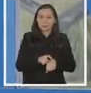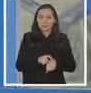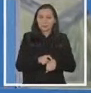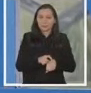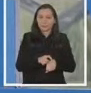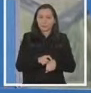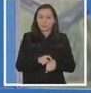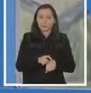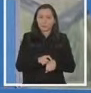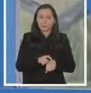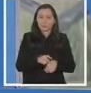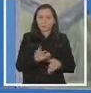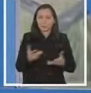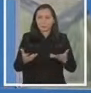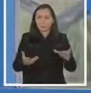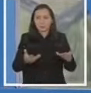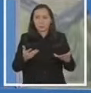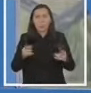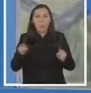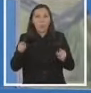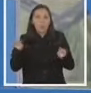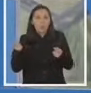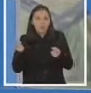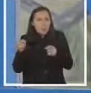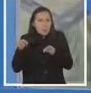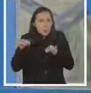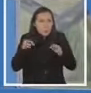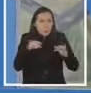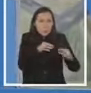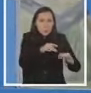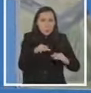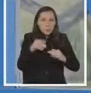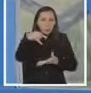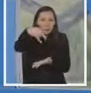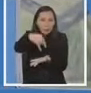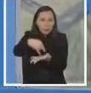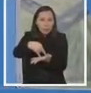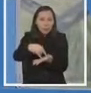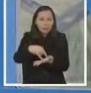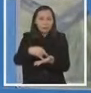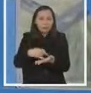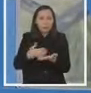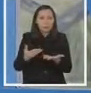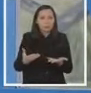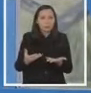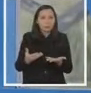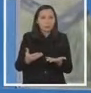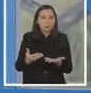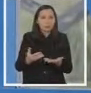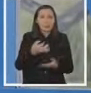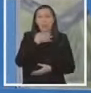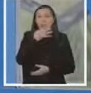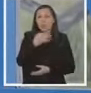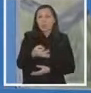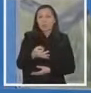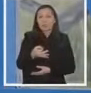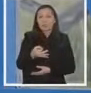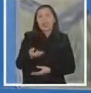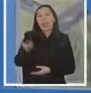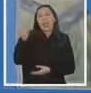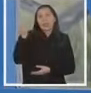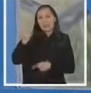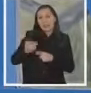y eso empezó a calar en el Parlamento, que eso se esgrimía por el